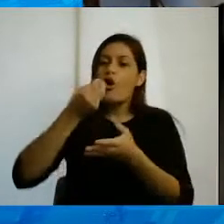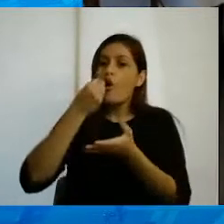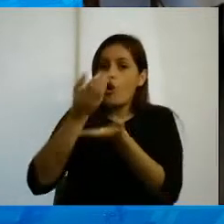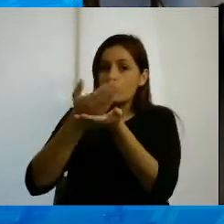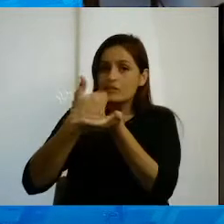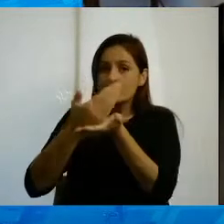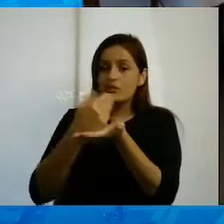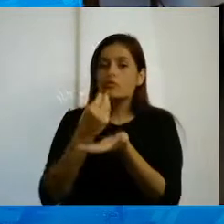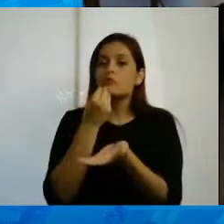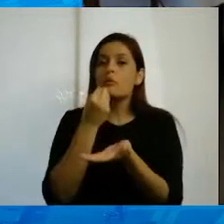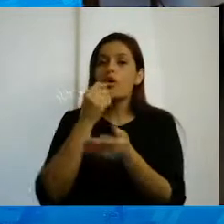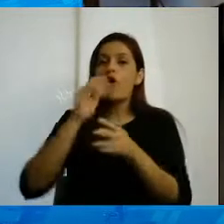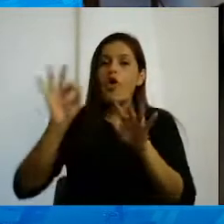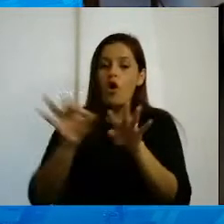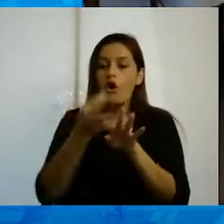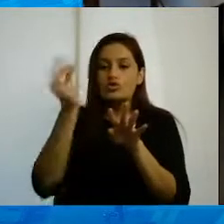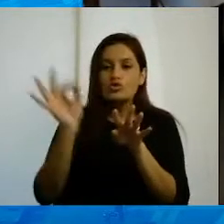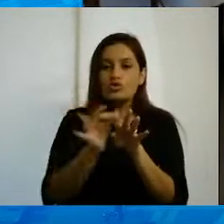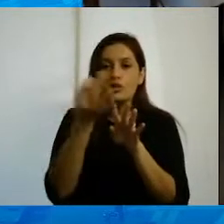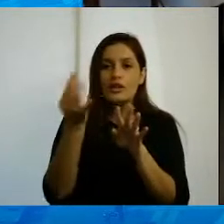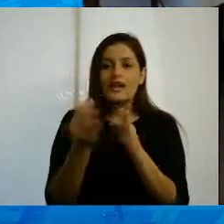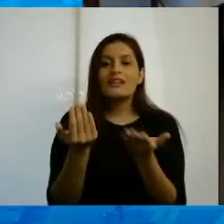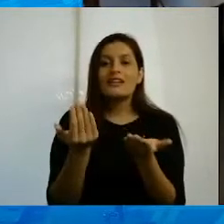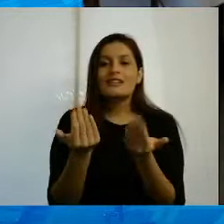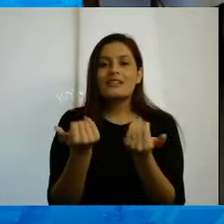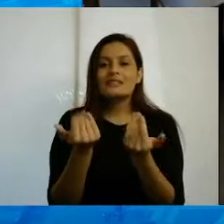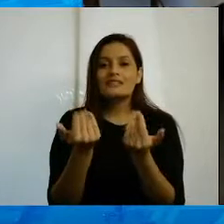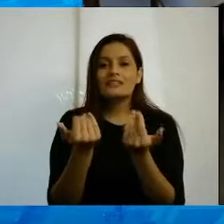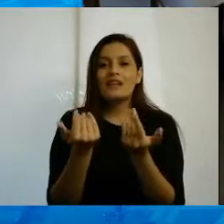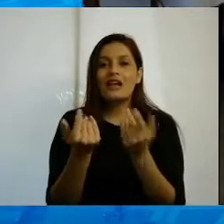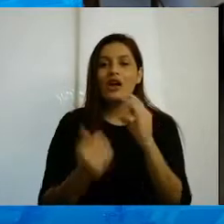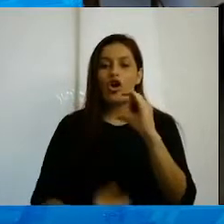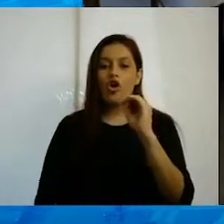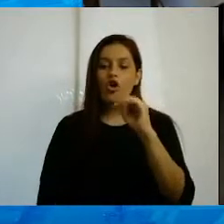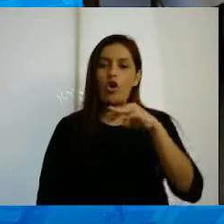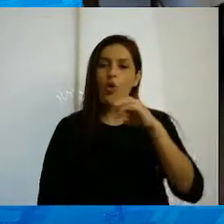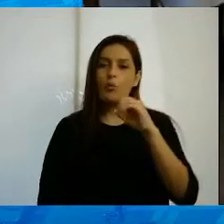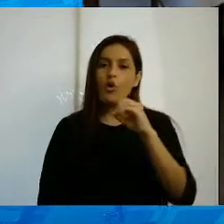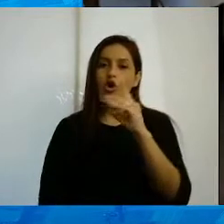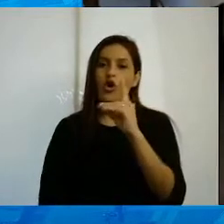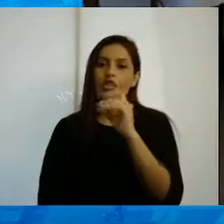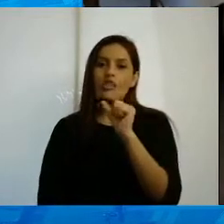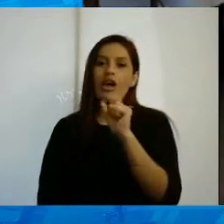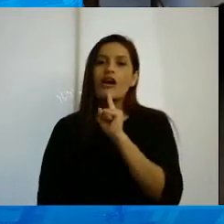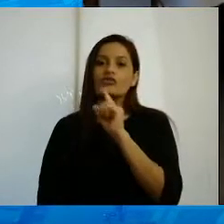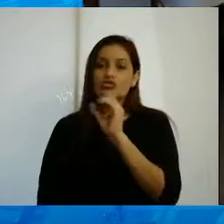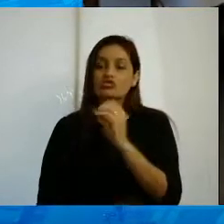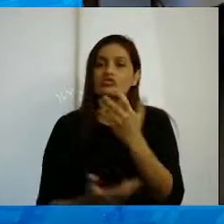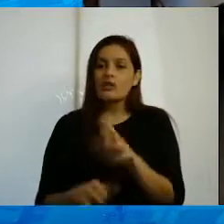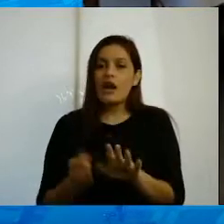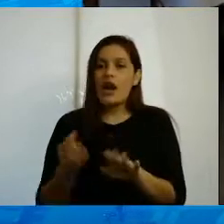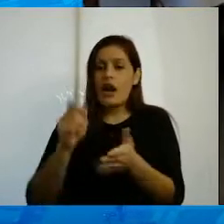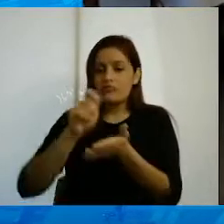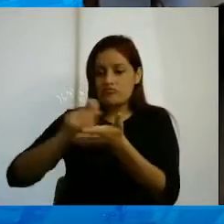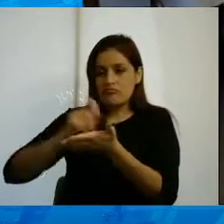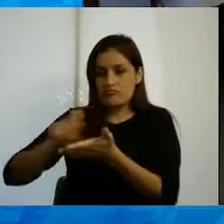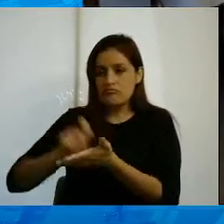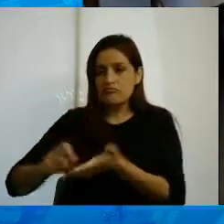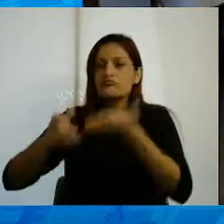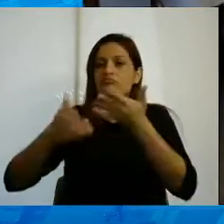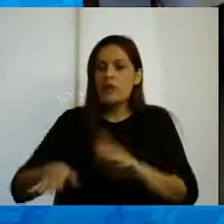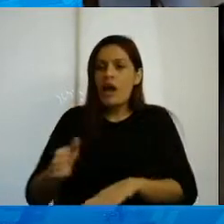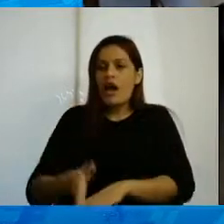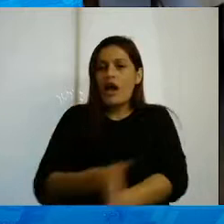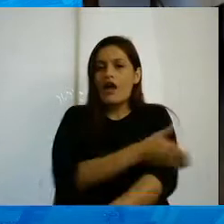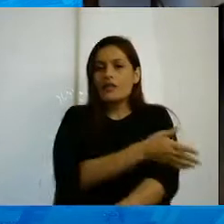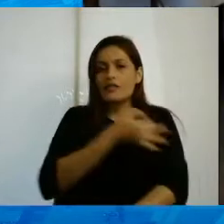costurería. Para seguir estos talleres, ellos requieren del comodato de la sede y ya tienen la solicitud hecha con bastante